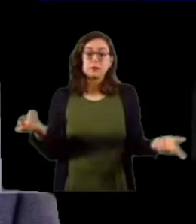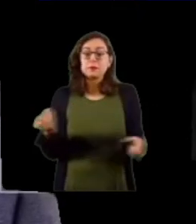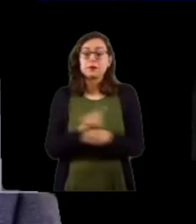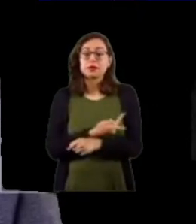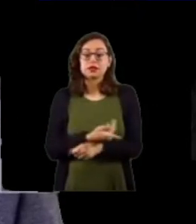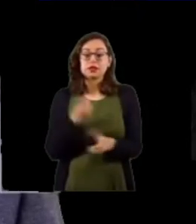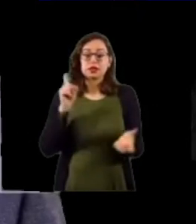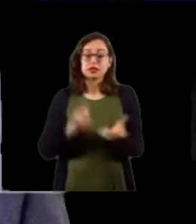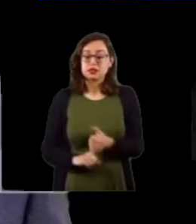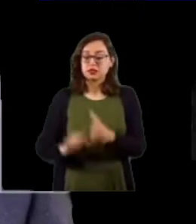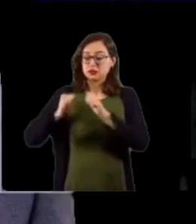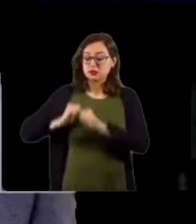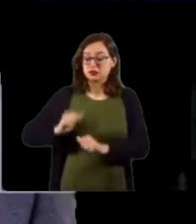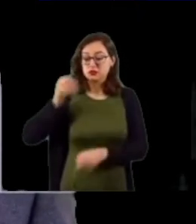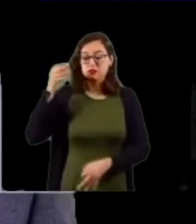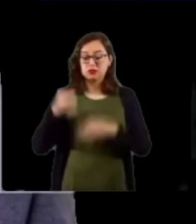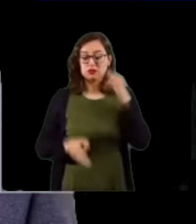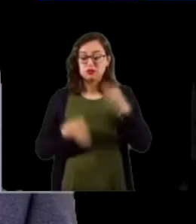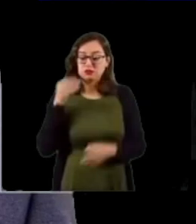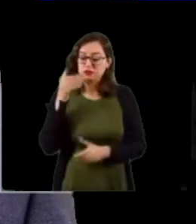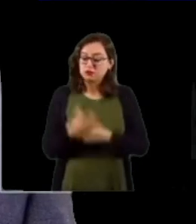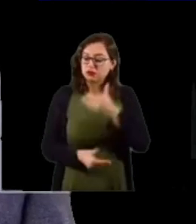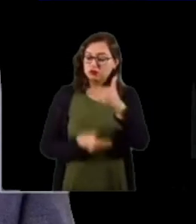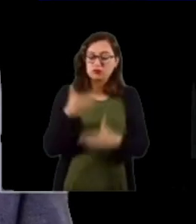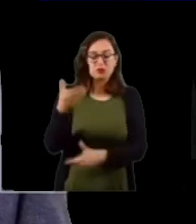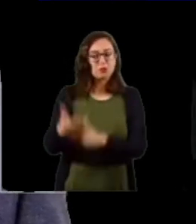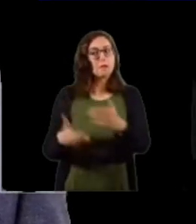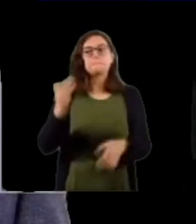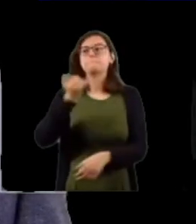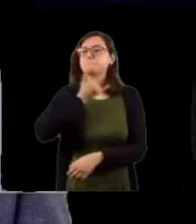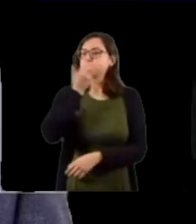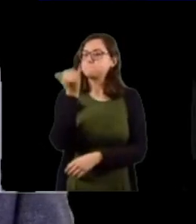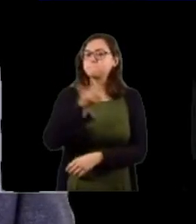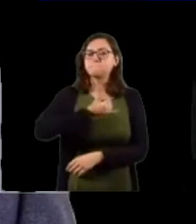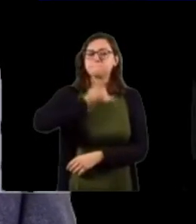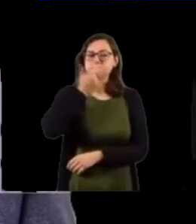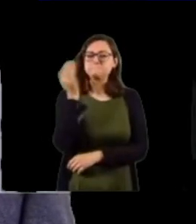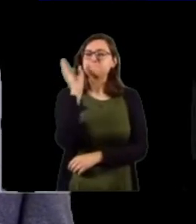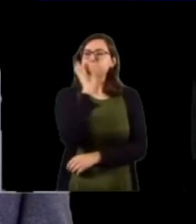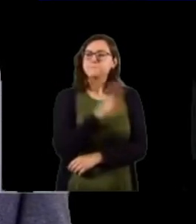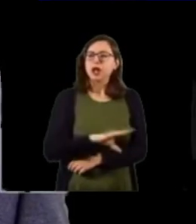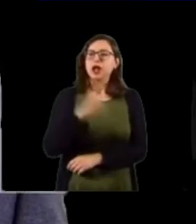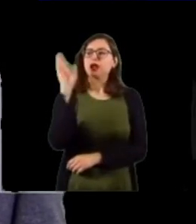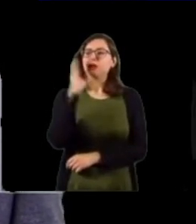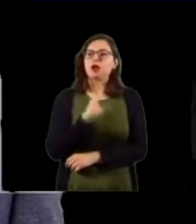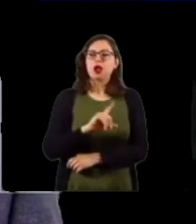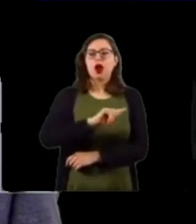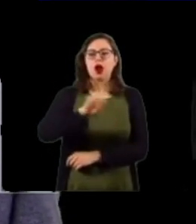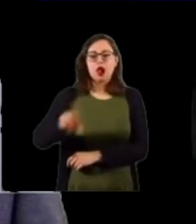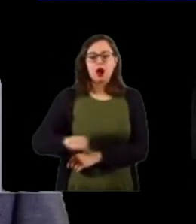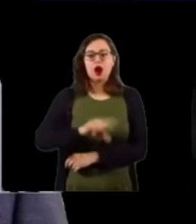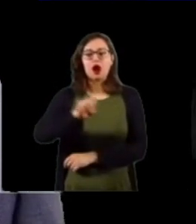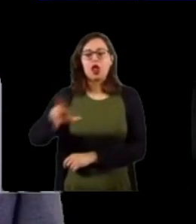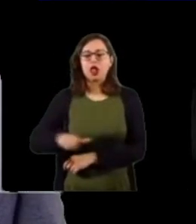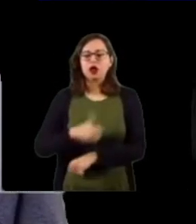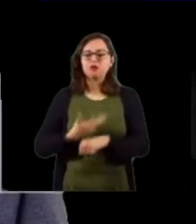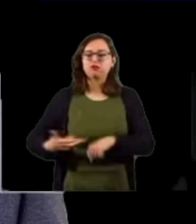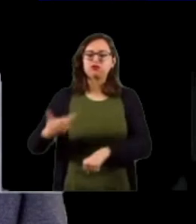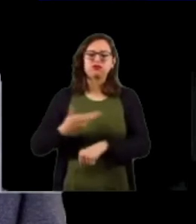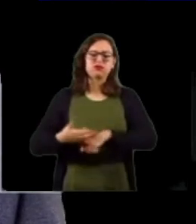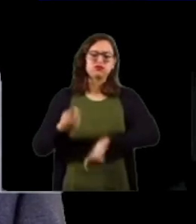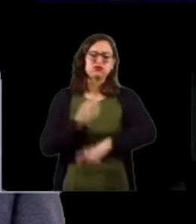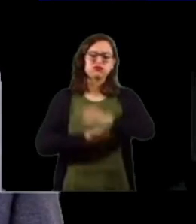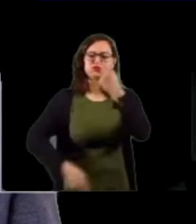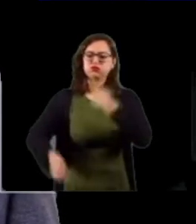en lo que es la impartición de justicia, no solamente burocracia, en la dilación de las resoluciones, muchos intereses